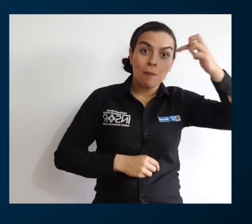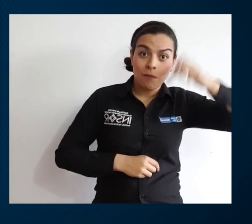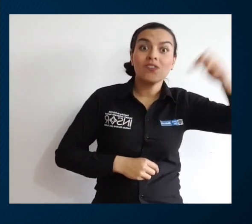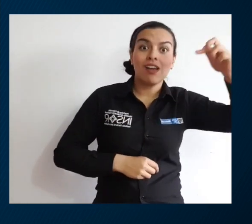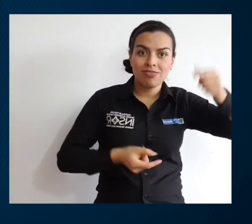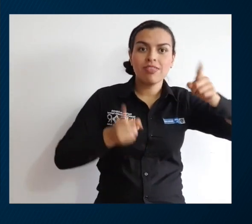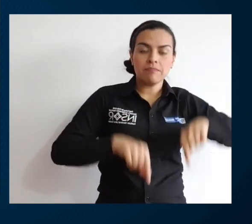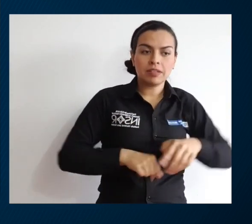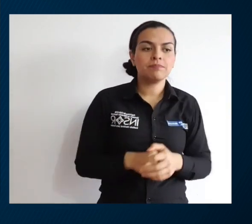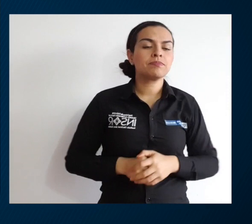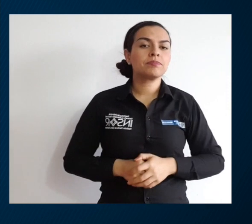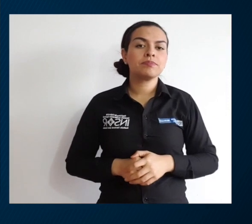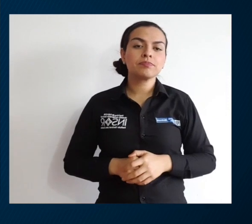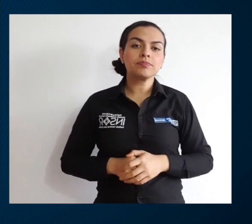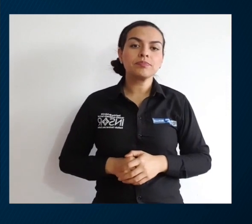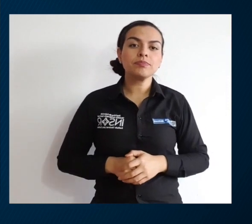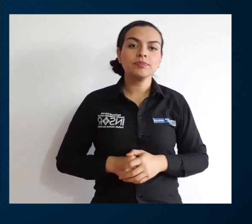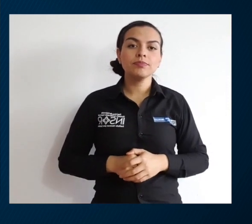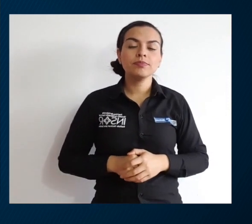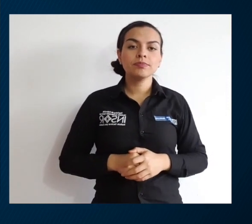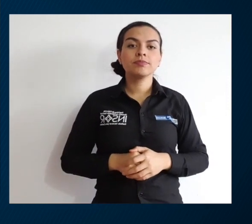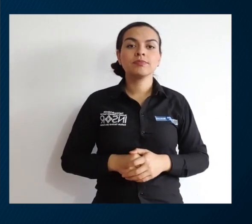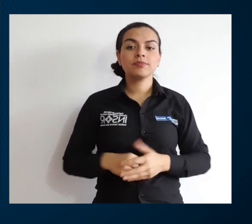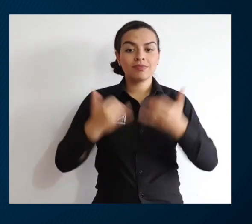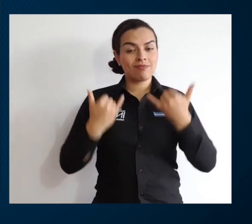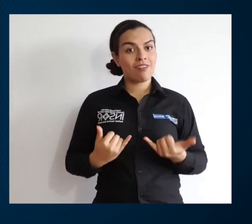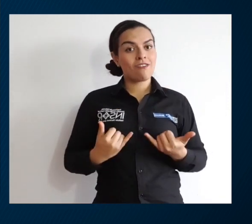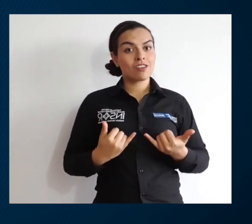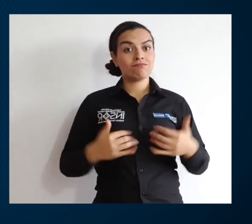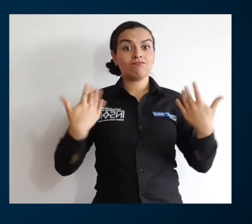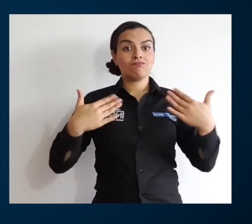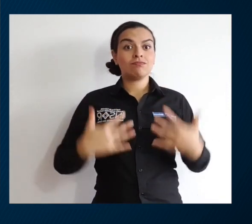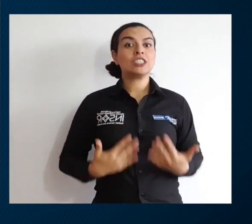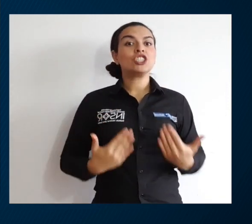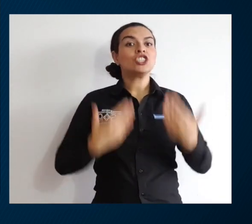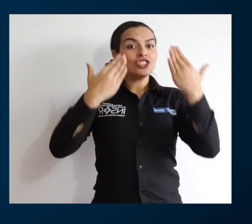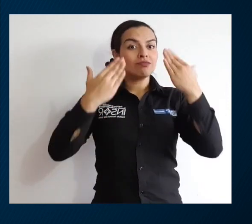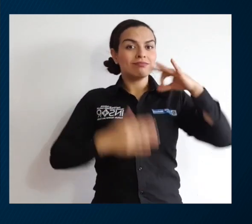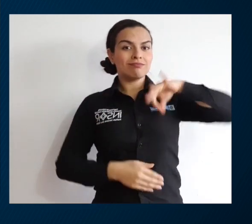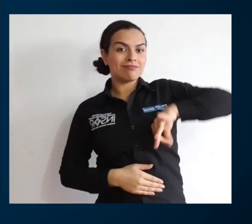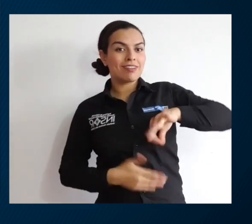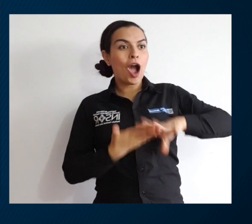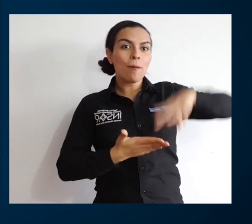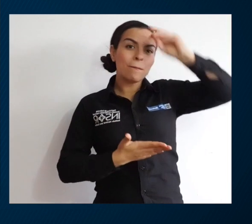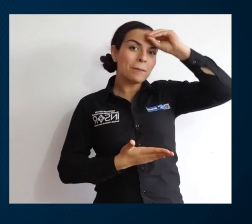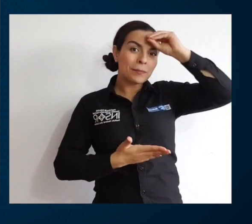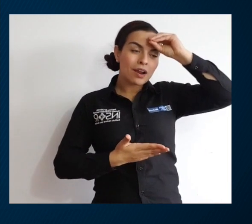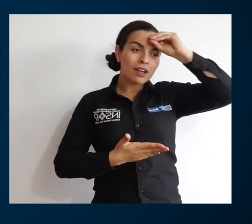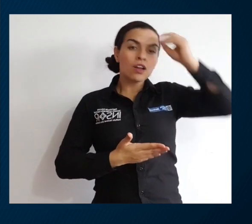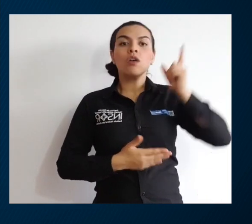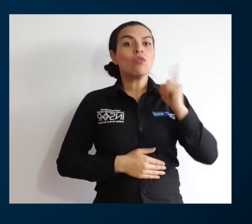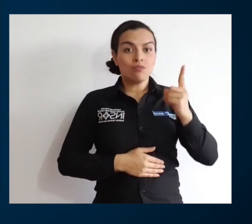aprendizaje cooperativo y el establecimiento de redes de docentes como profesionales. Ya los docentes no, digamos que una de